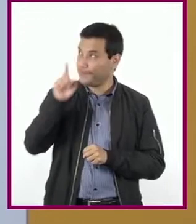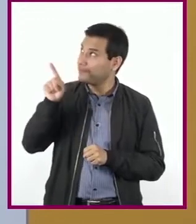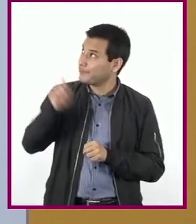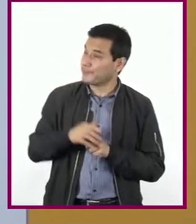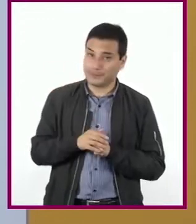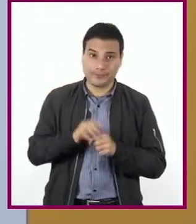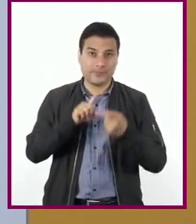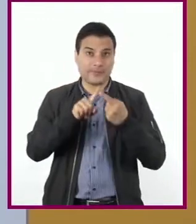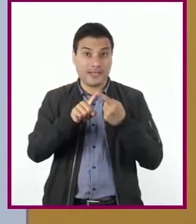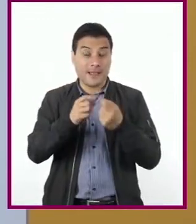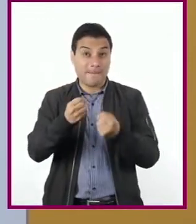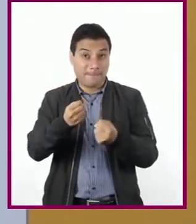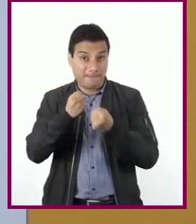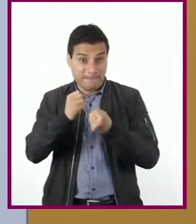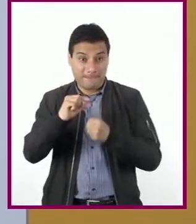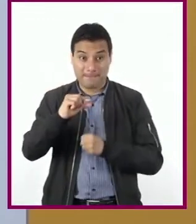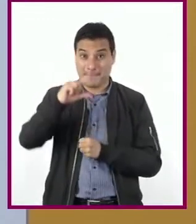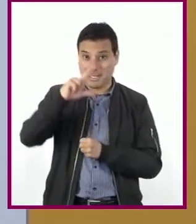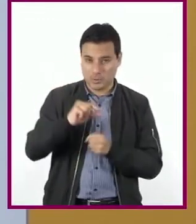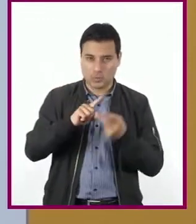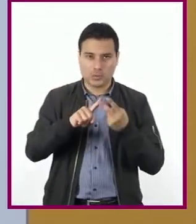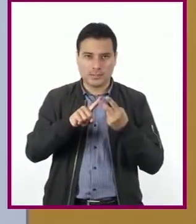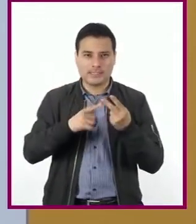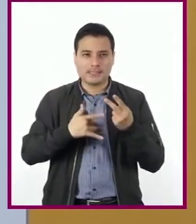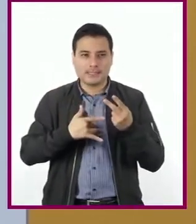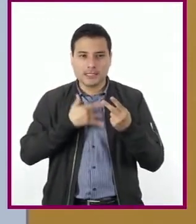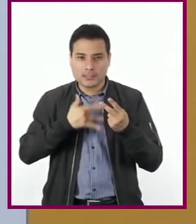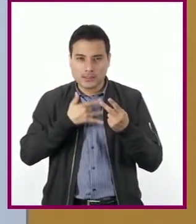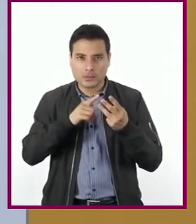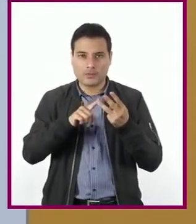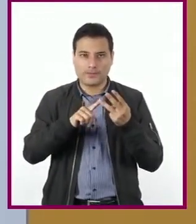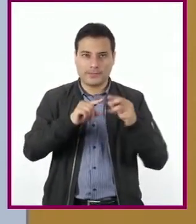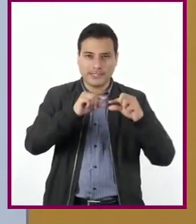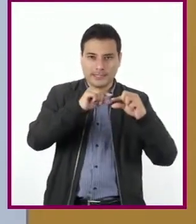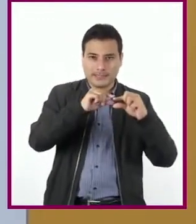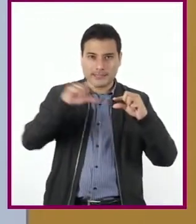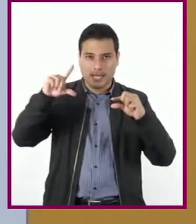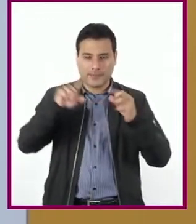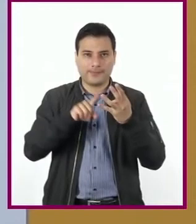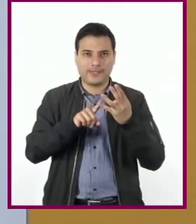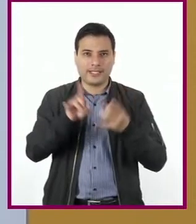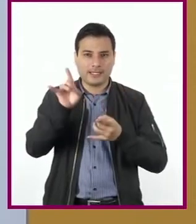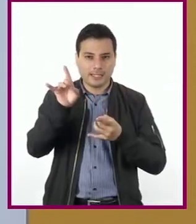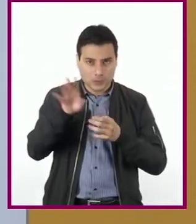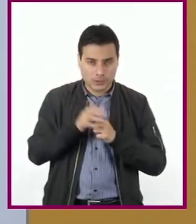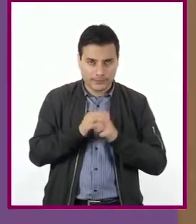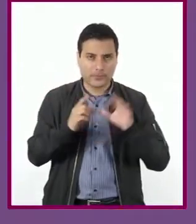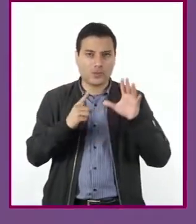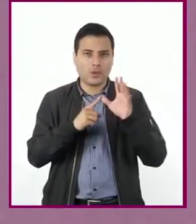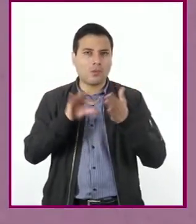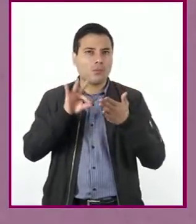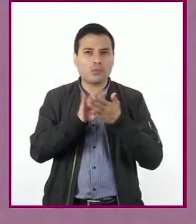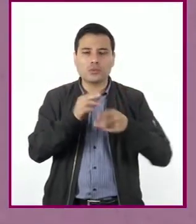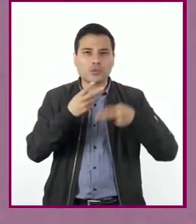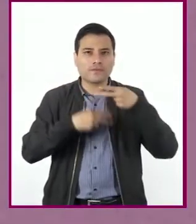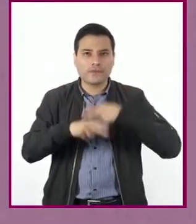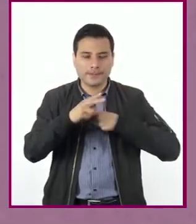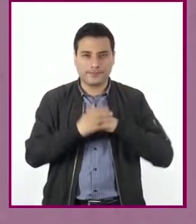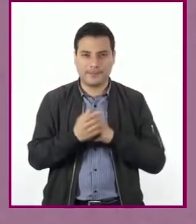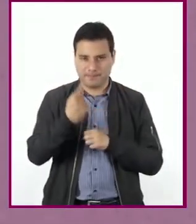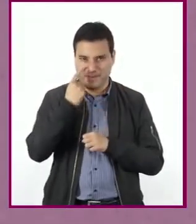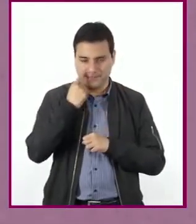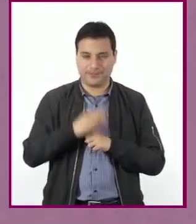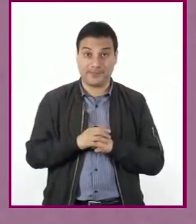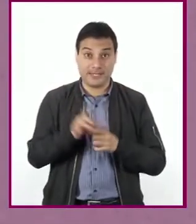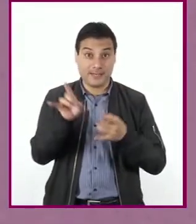sentido, punto de aplicación y escala. Para que quede más claro, les voy a explicar. Un